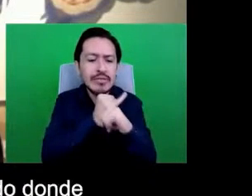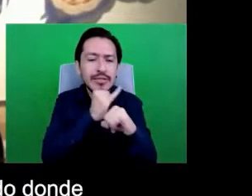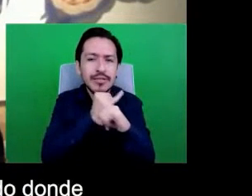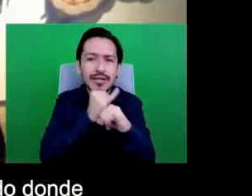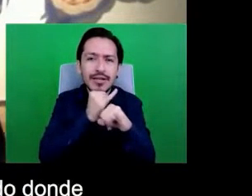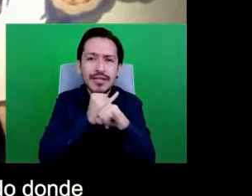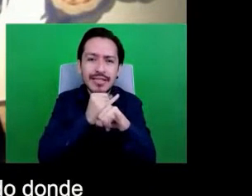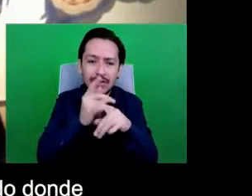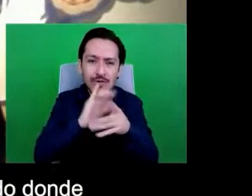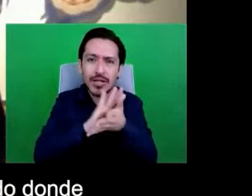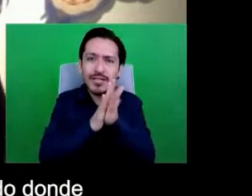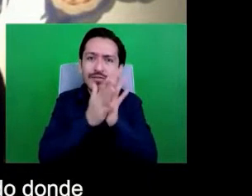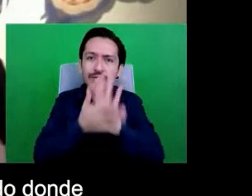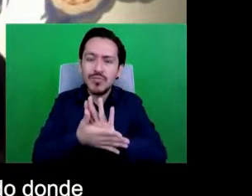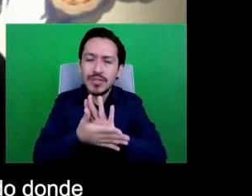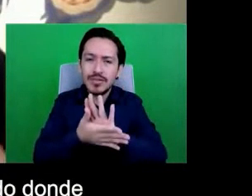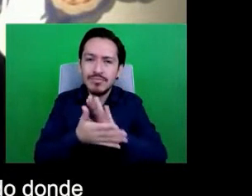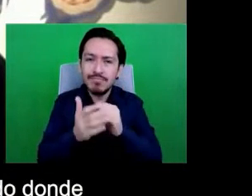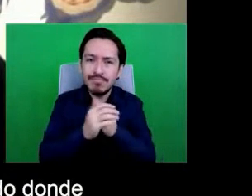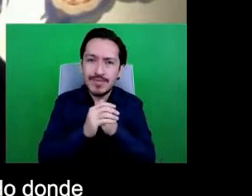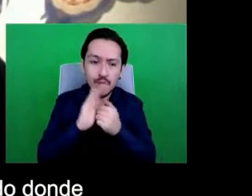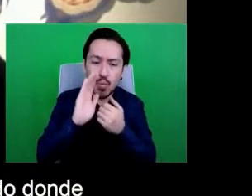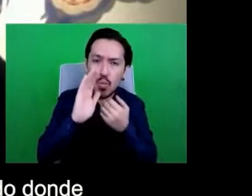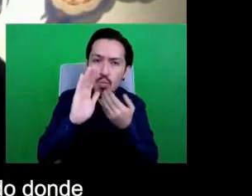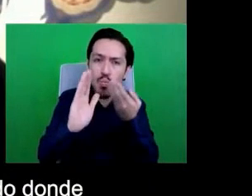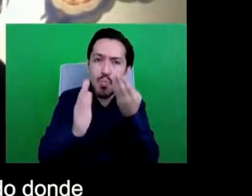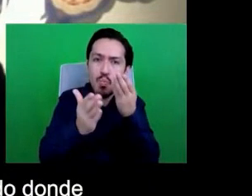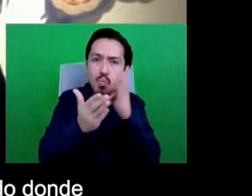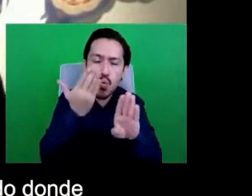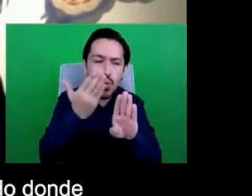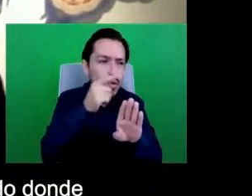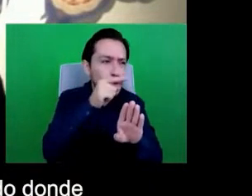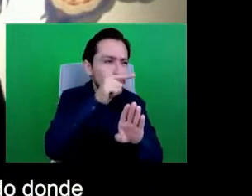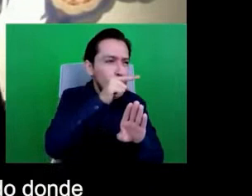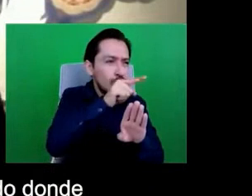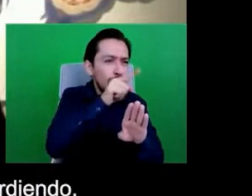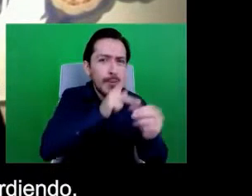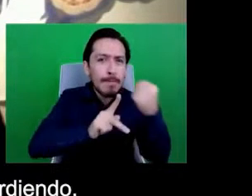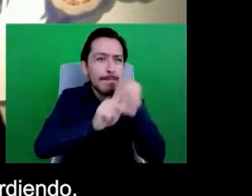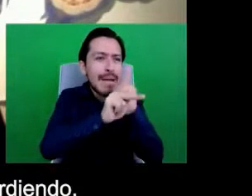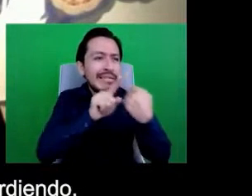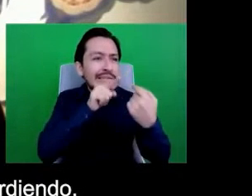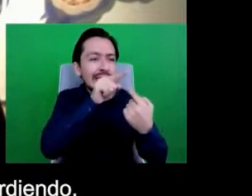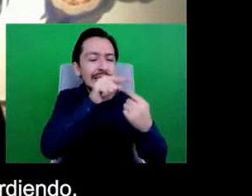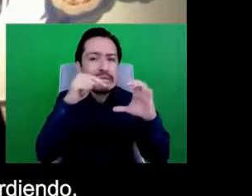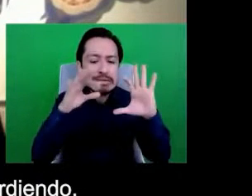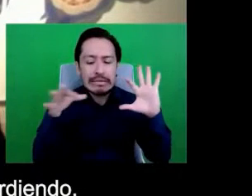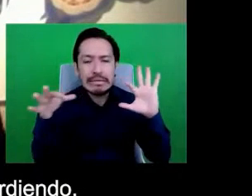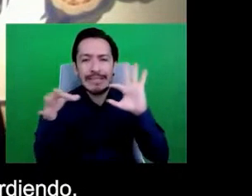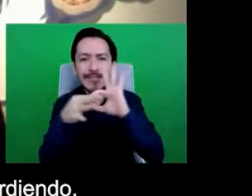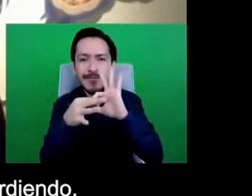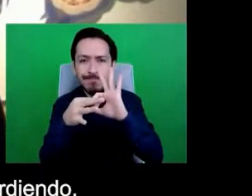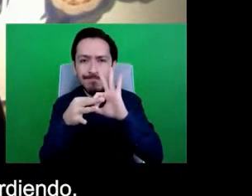lo significativo de la cultura en un mundo globalizado donde muchas personas sienten que lo